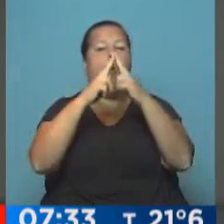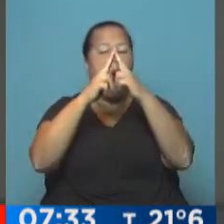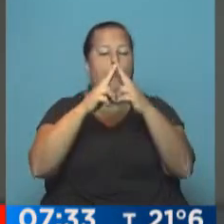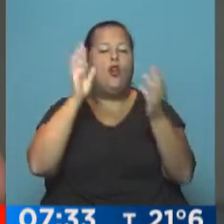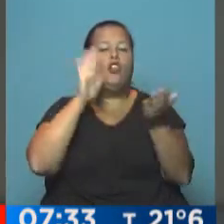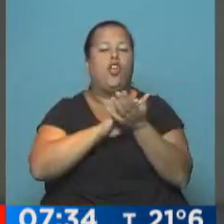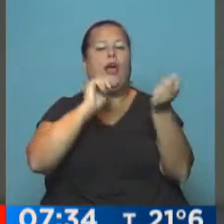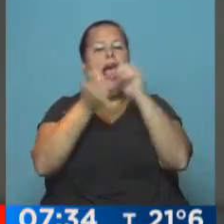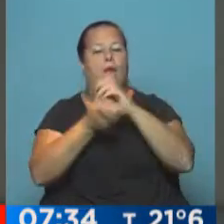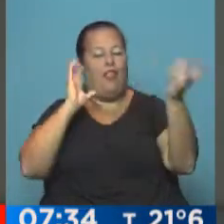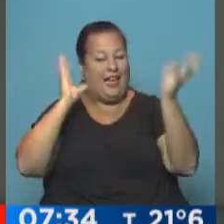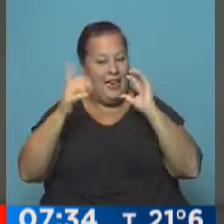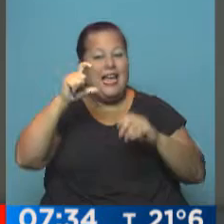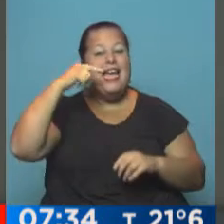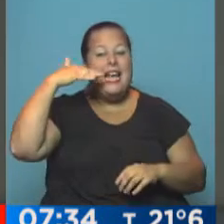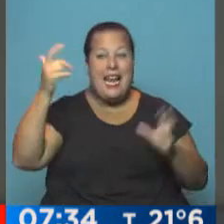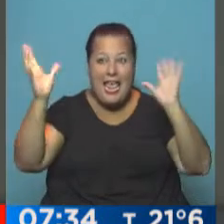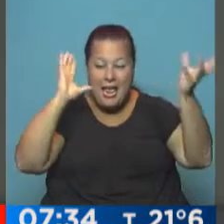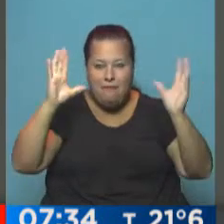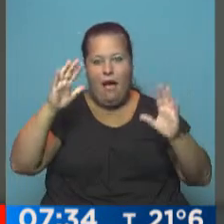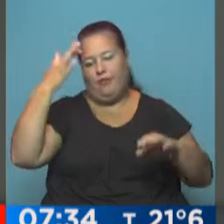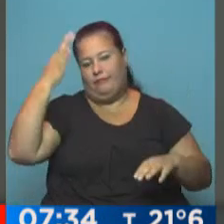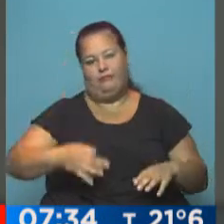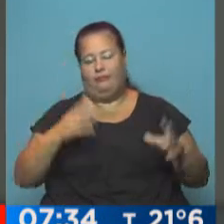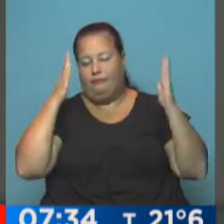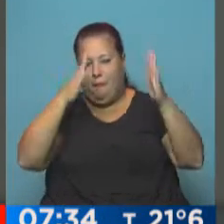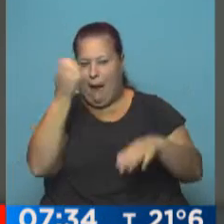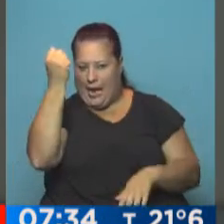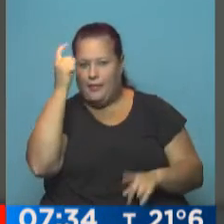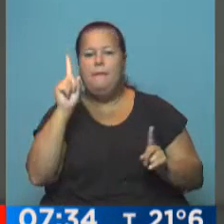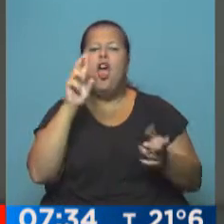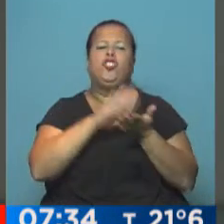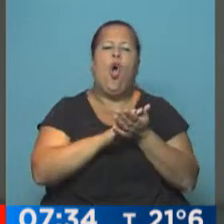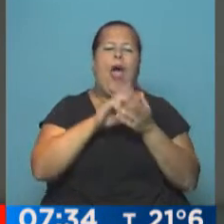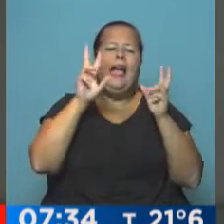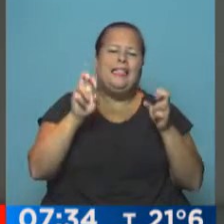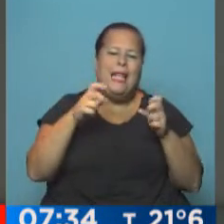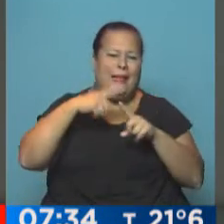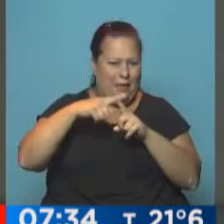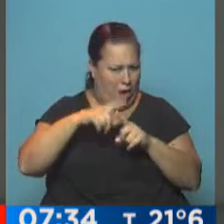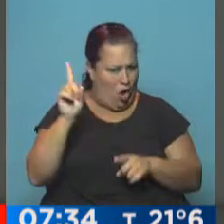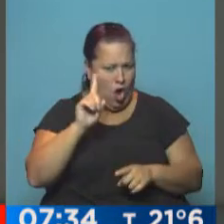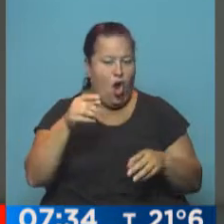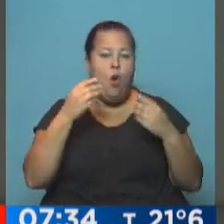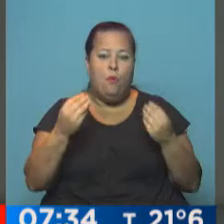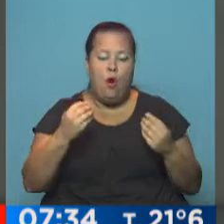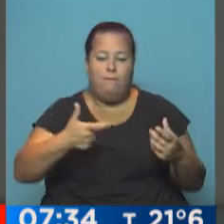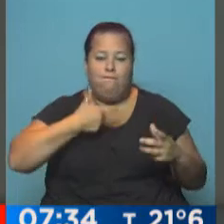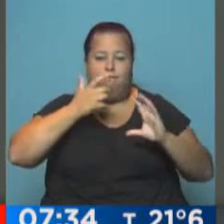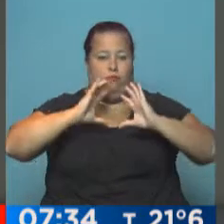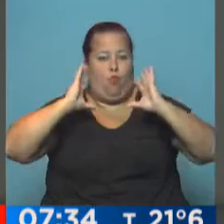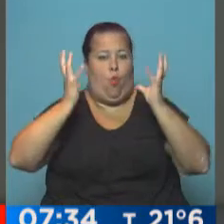sobre cambio climático el clima está en el centro de la escena pero no solamente por una cuestión de temperatura sino por el calentamiento